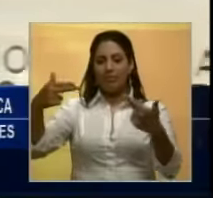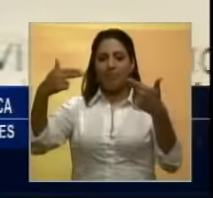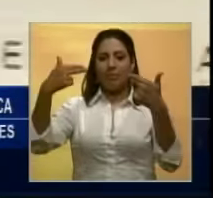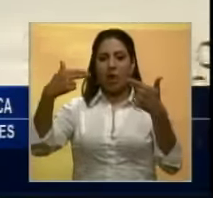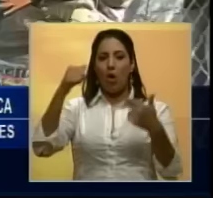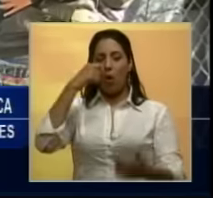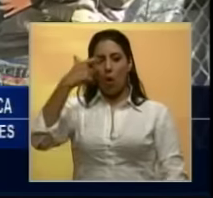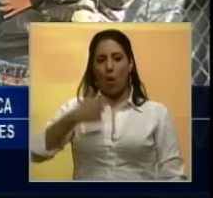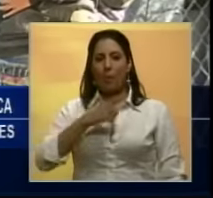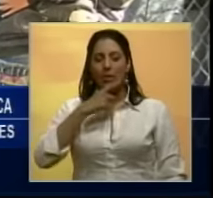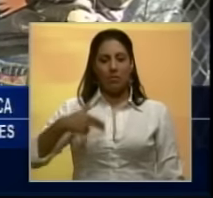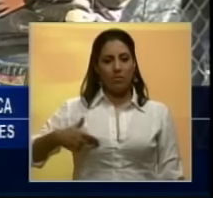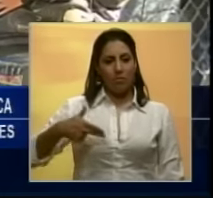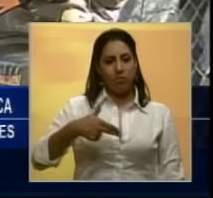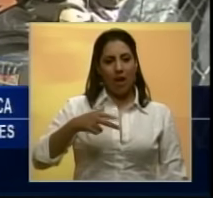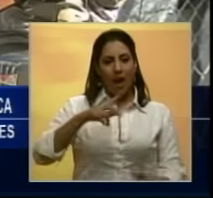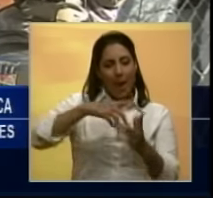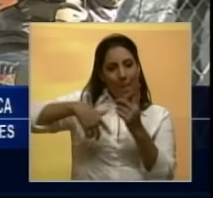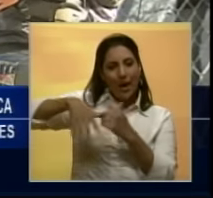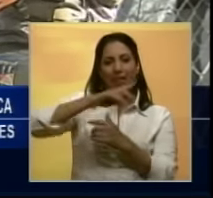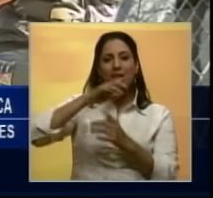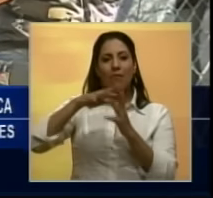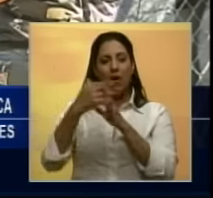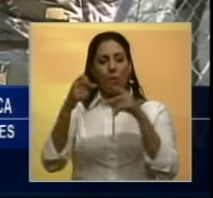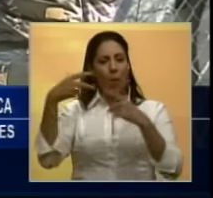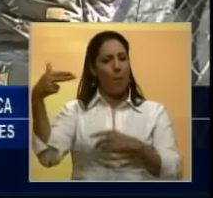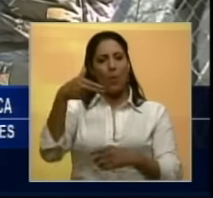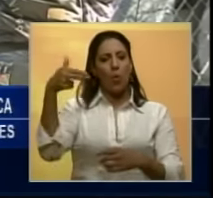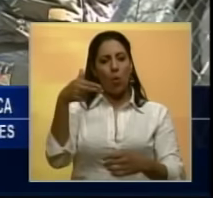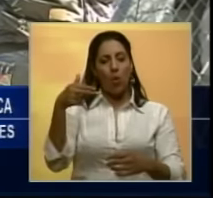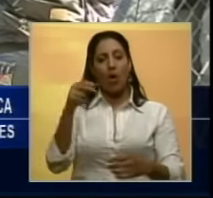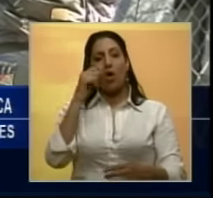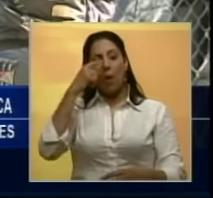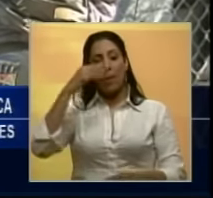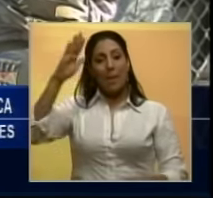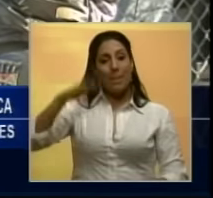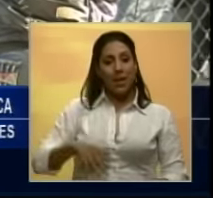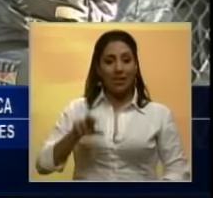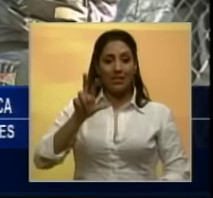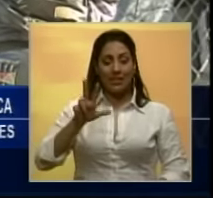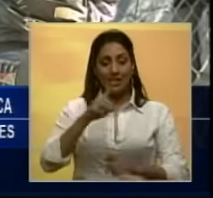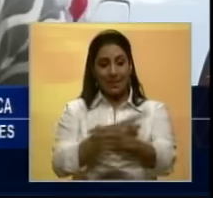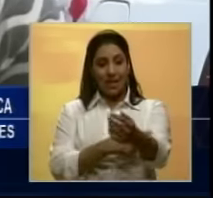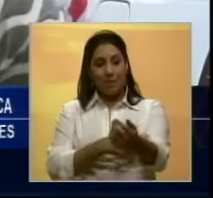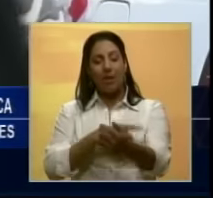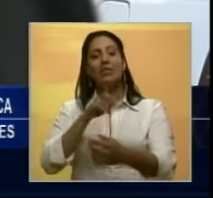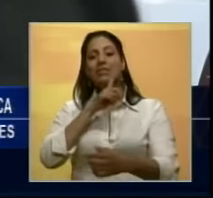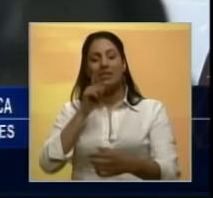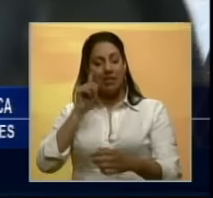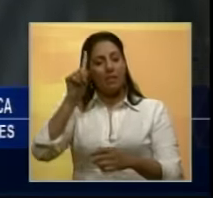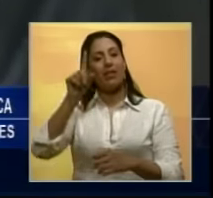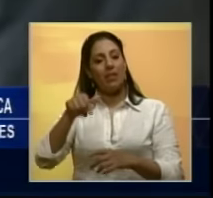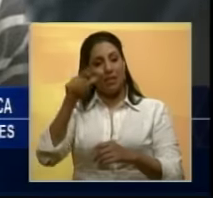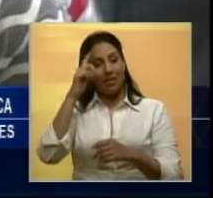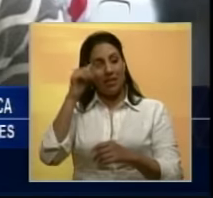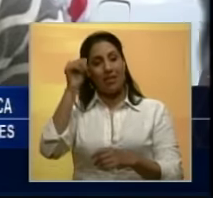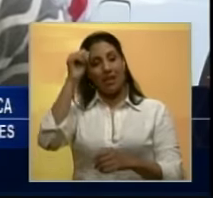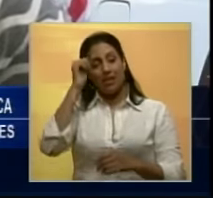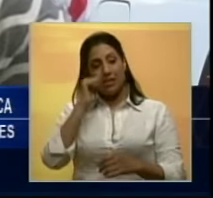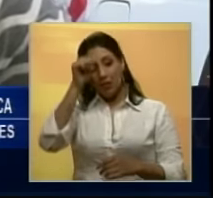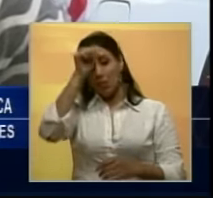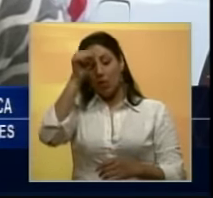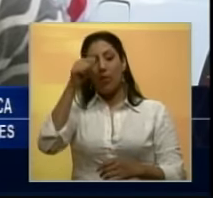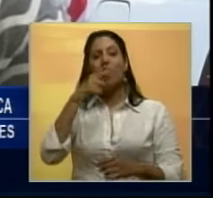abordado por un sujeto armado en la redoma de Barrio Nuevo y le disparó. Era el menor de tres hermanos y se conoció también que durante este fin de